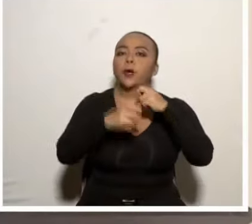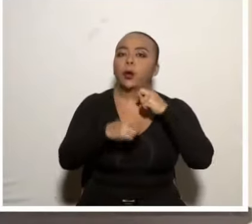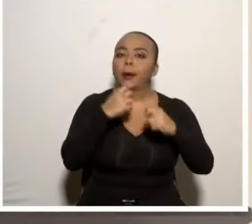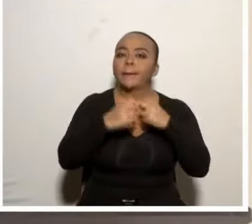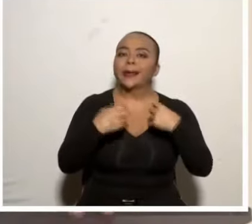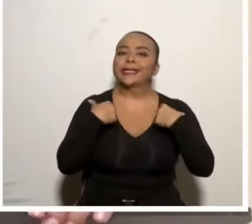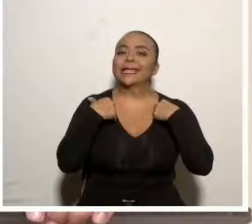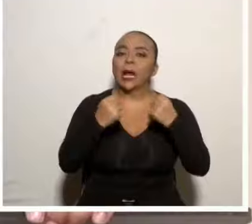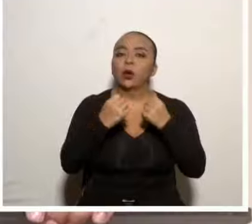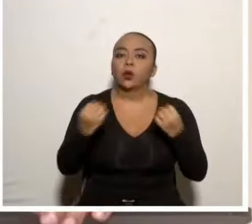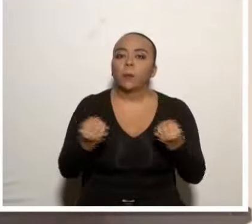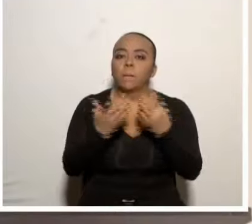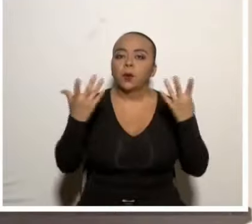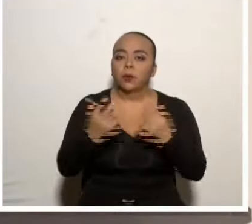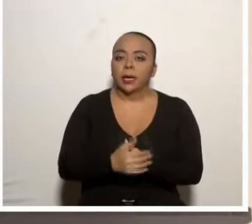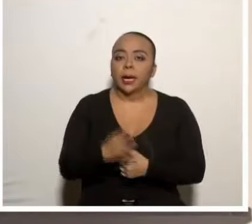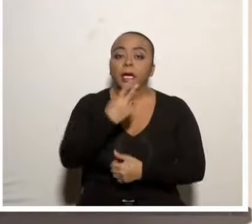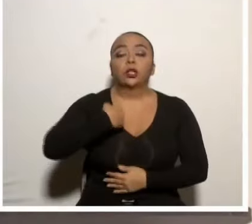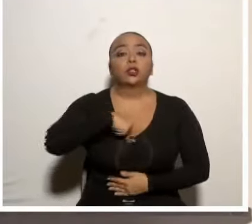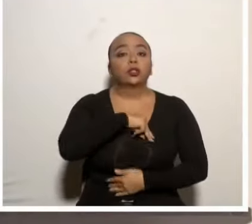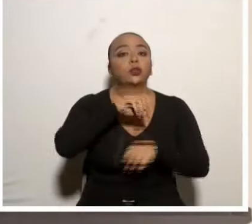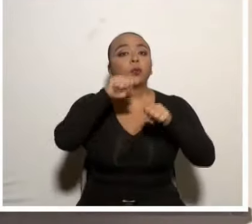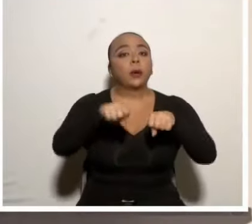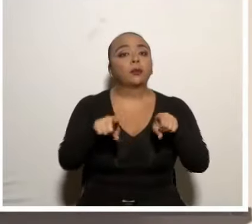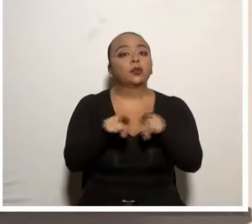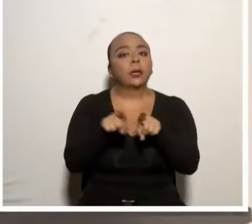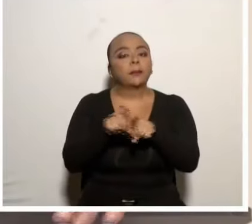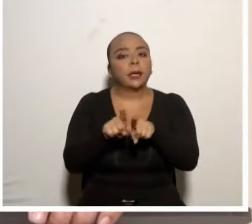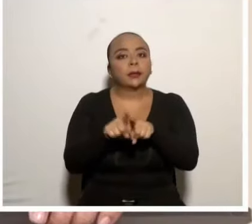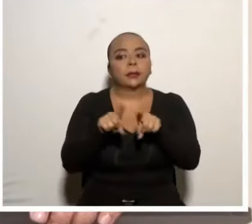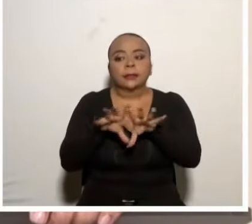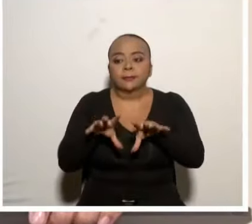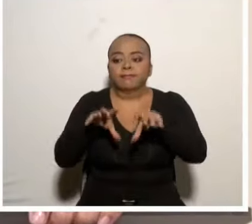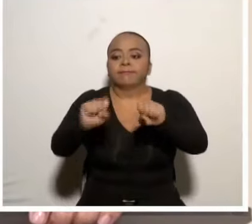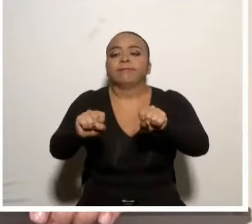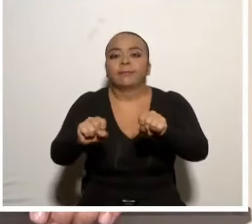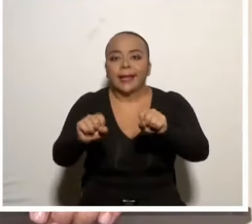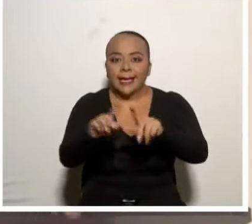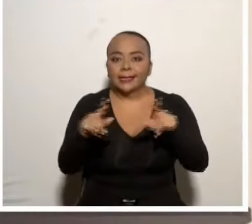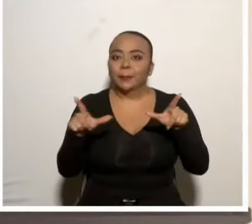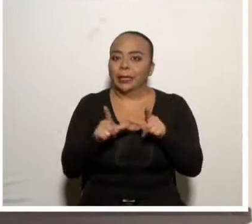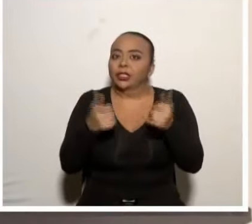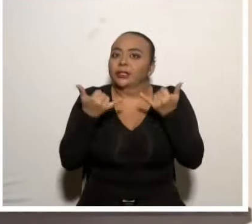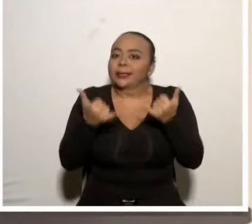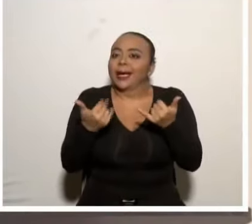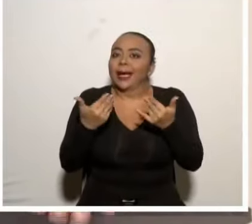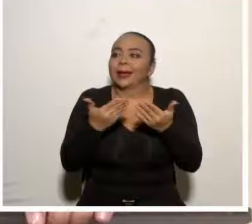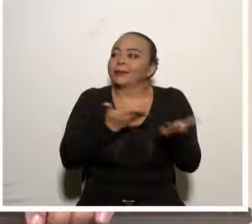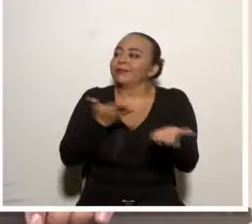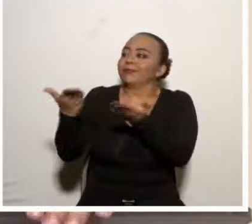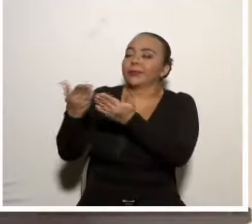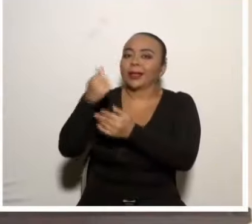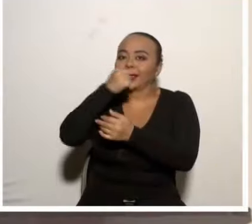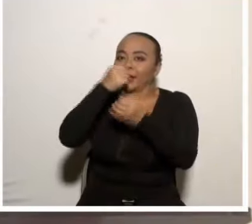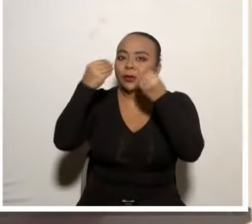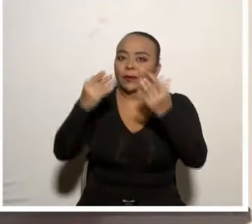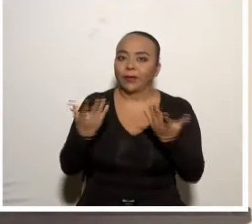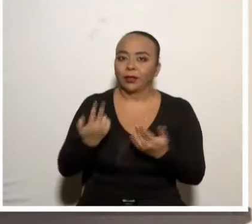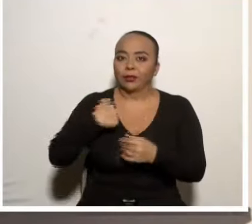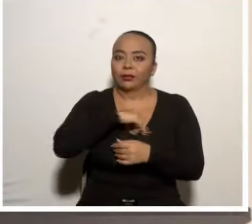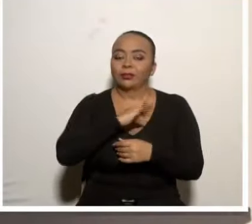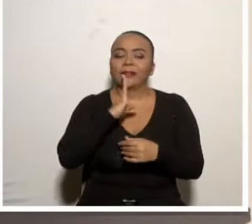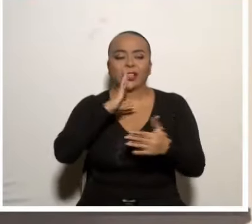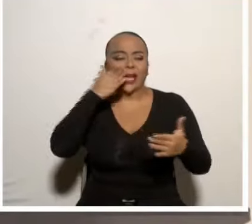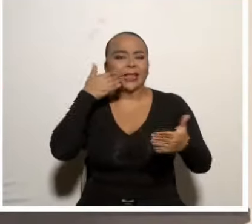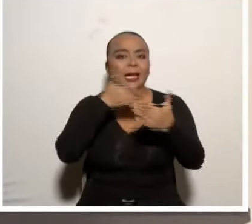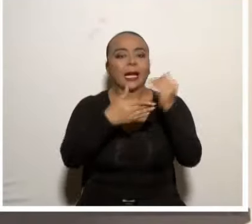de salud pública, y que podamos también recuperar espacios que han sido ya relegados al narcotráfico. Estamos hablando de